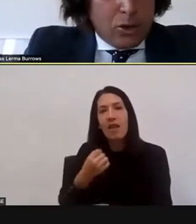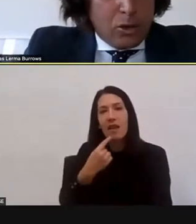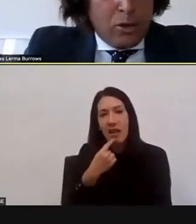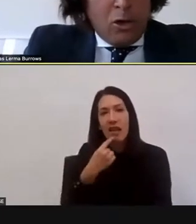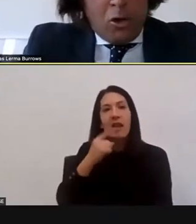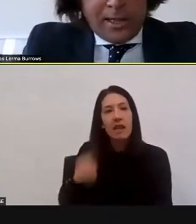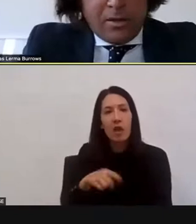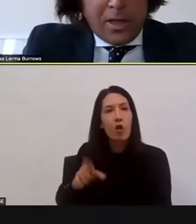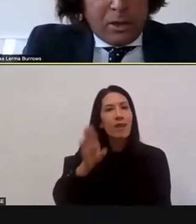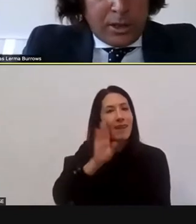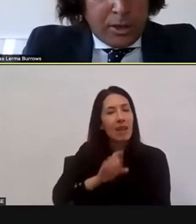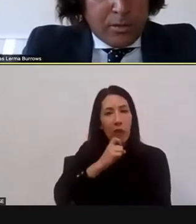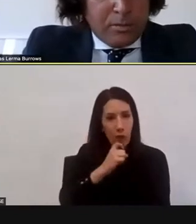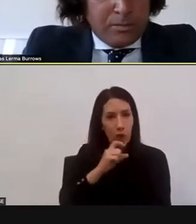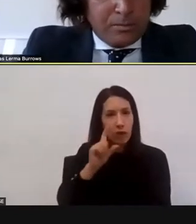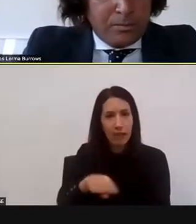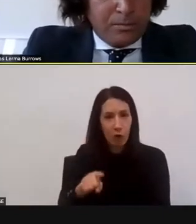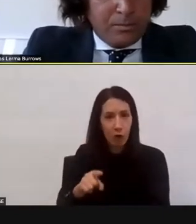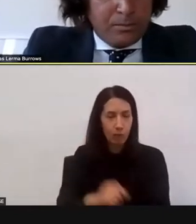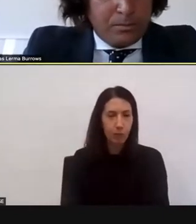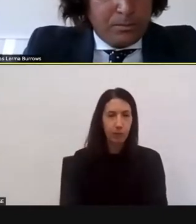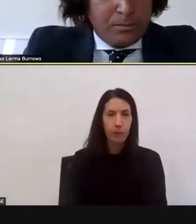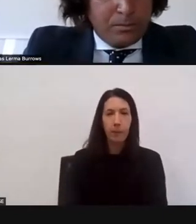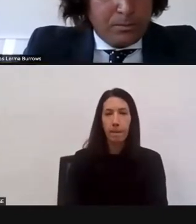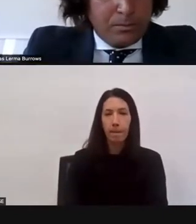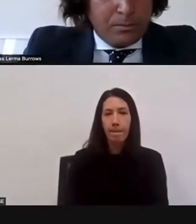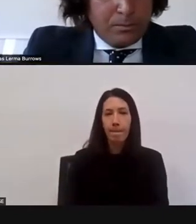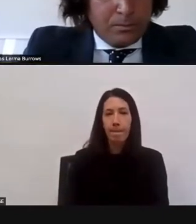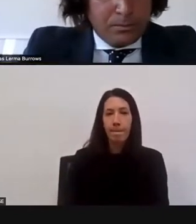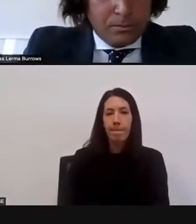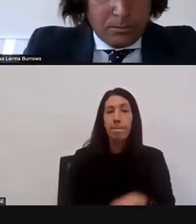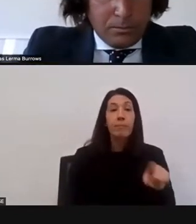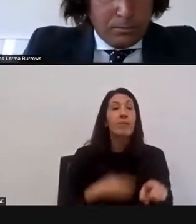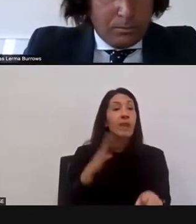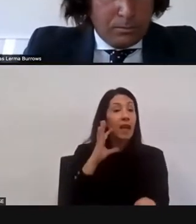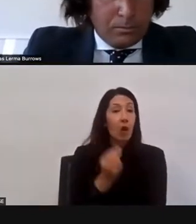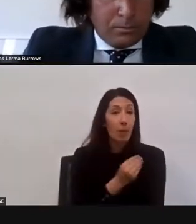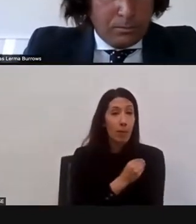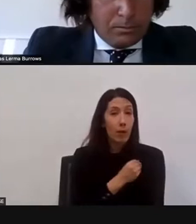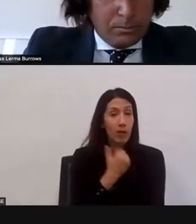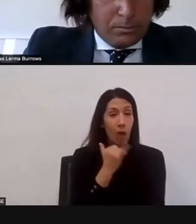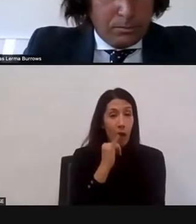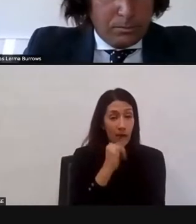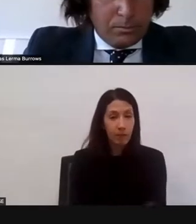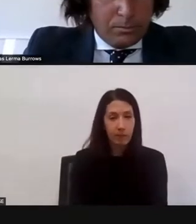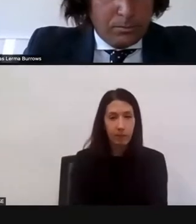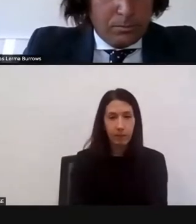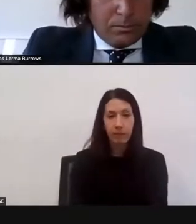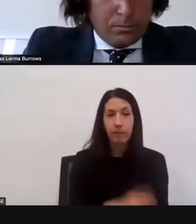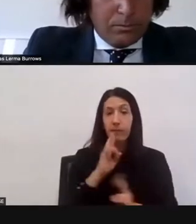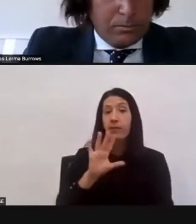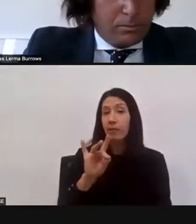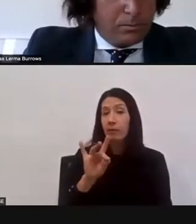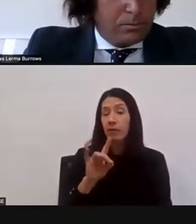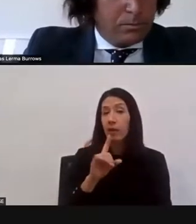caso de odio o enaltecimiento del terrorismo. Bea, creo que tenemos alguna pregunta, ¿no? Sí, efectivamente, Miguel Ángel. Tenemos